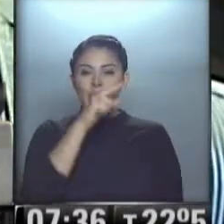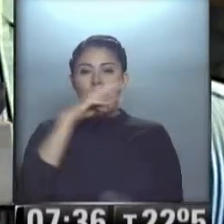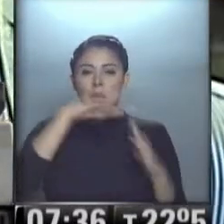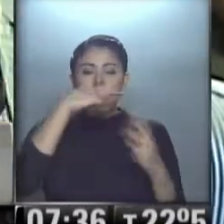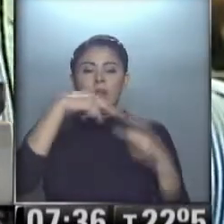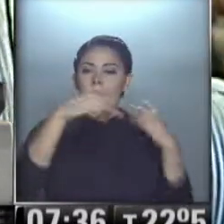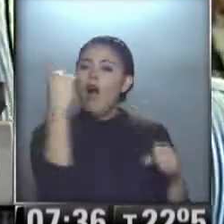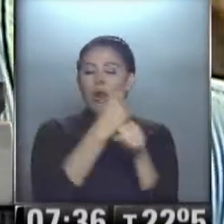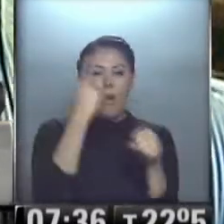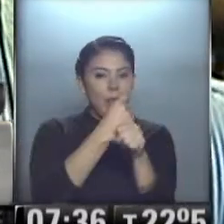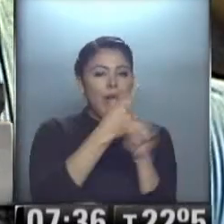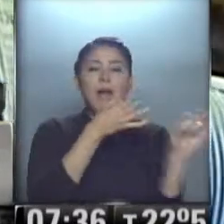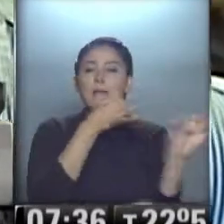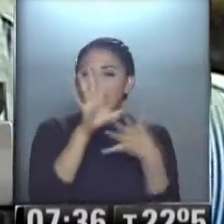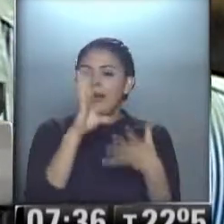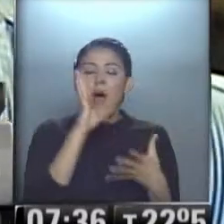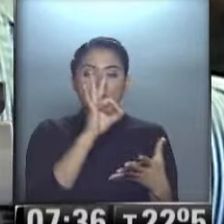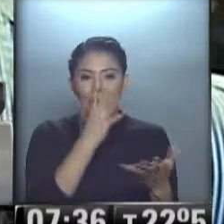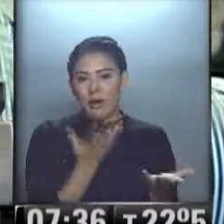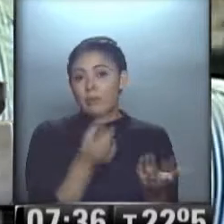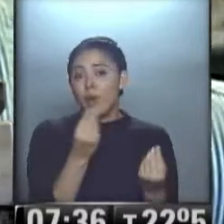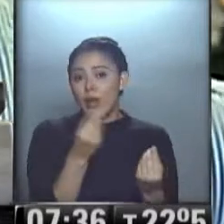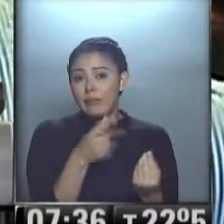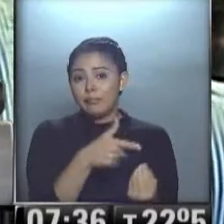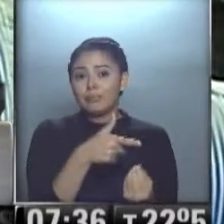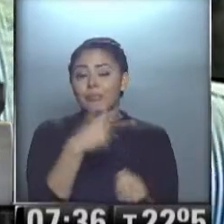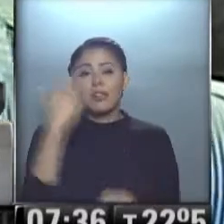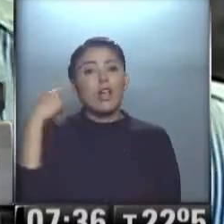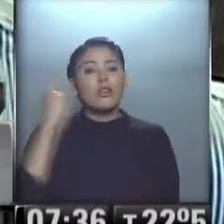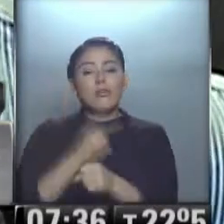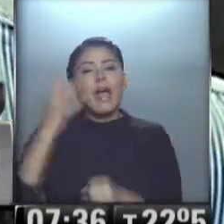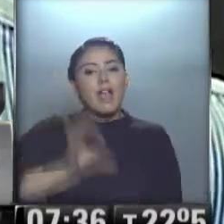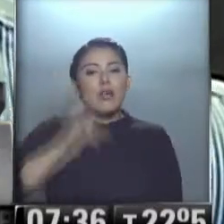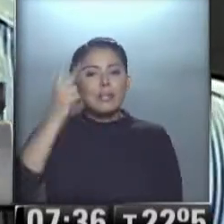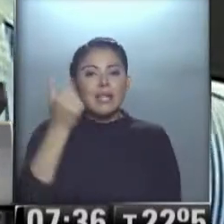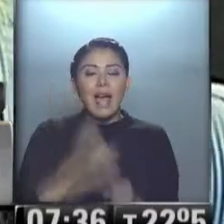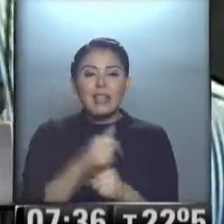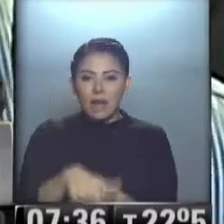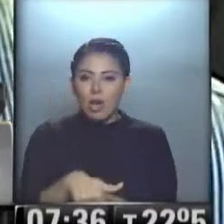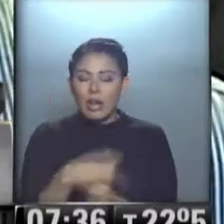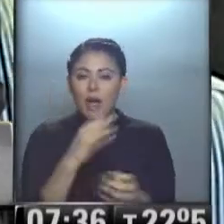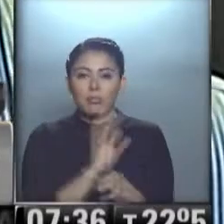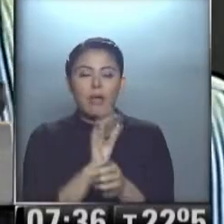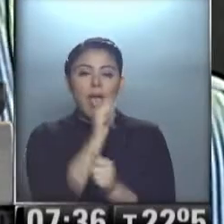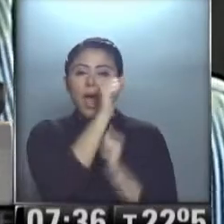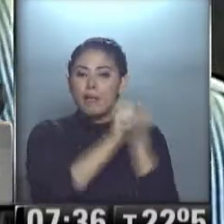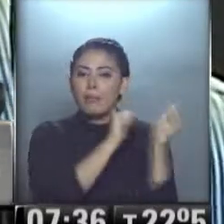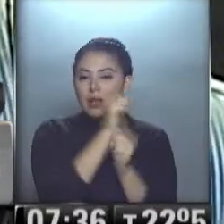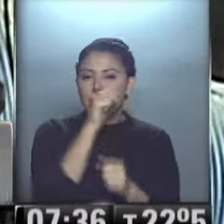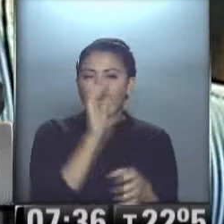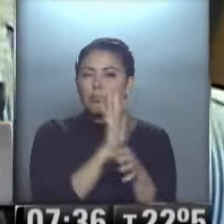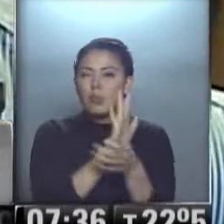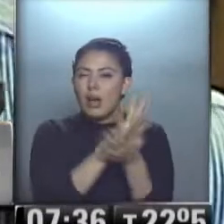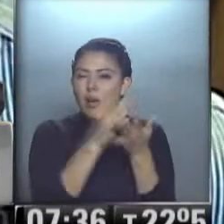puede llevar a cabo ningún tipo de transacción porque tiene el quit inhabilitado del año 2006. Son una empresa fantasma, se le vincula con lavado de dinero